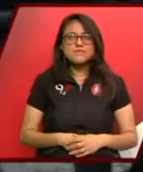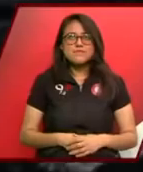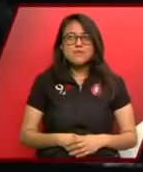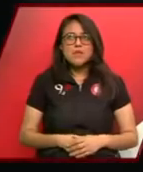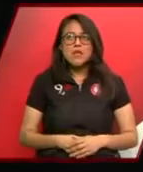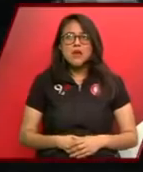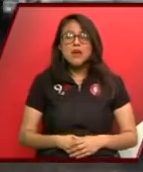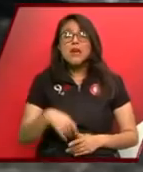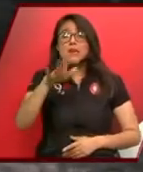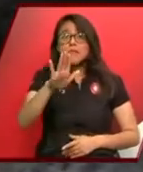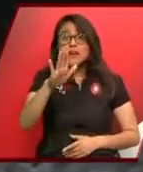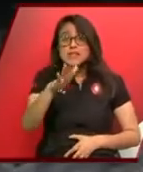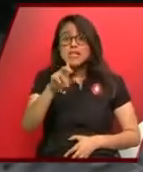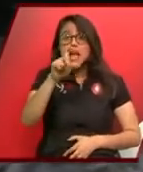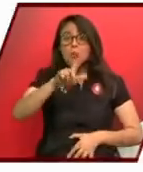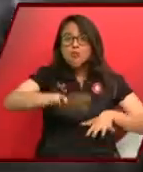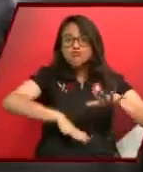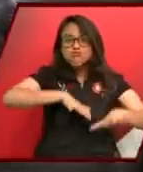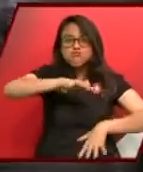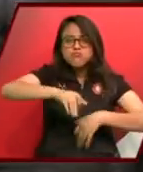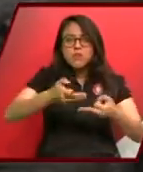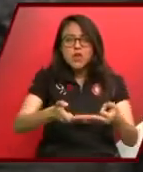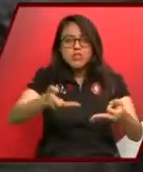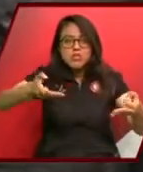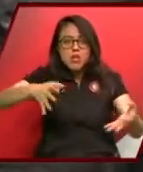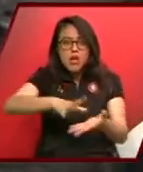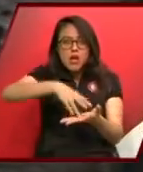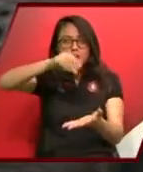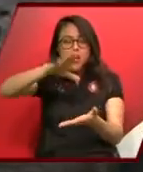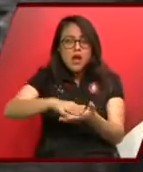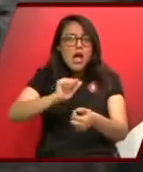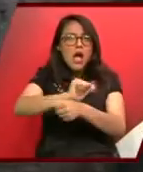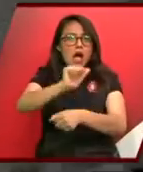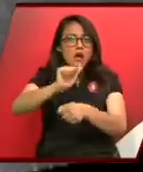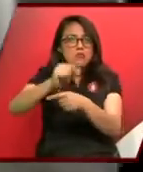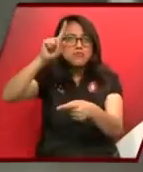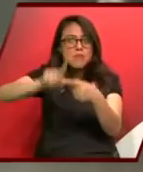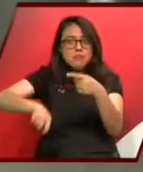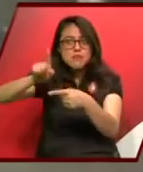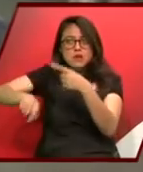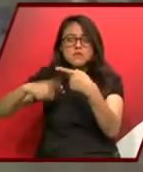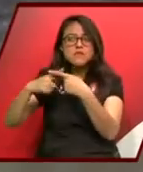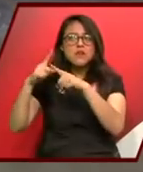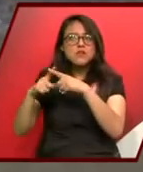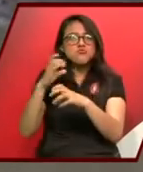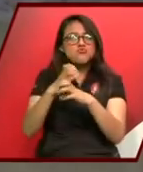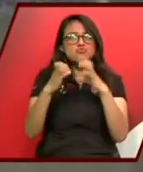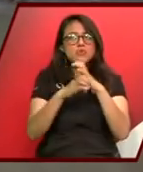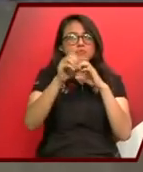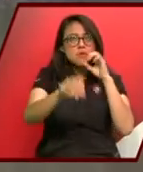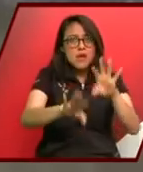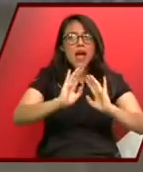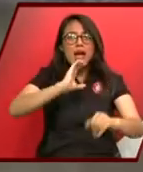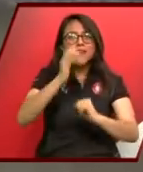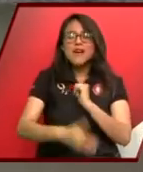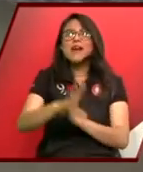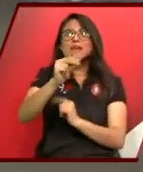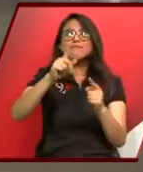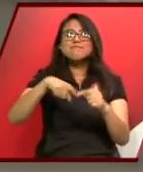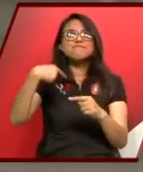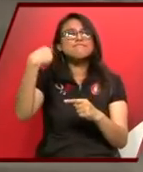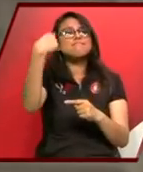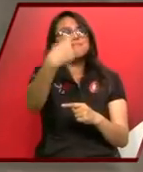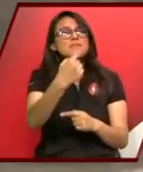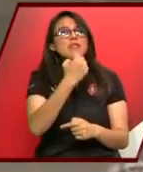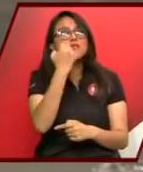En esta alberca de lodo usted puede encontrar desde autopartes hasta desechos de todos los tipos. Pero la problemática no termina ahí, pues enfrente se encuentra una